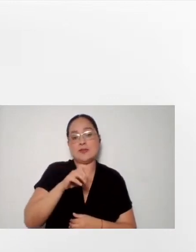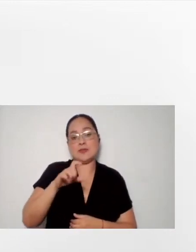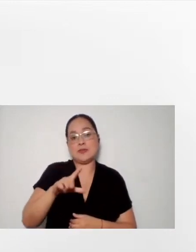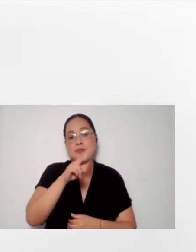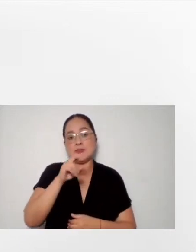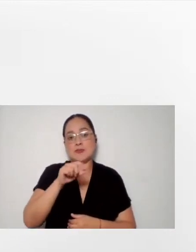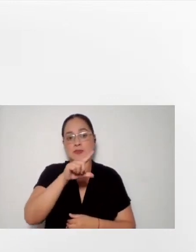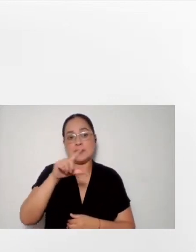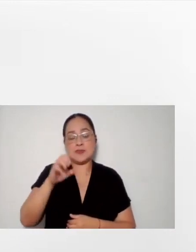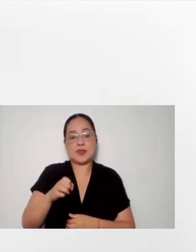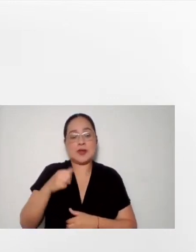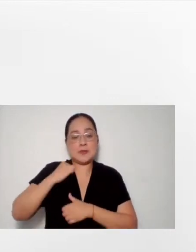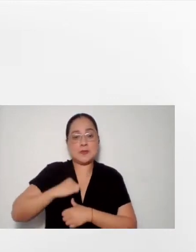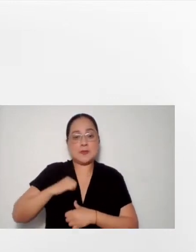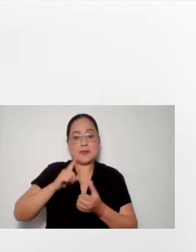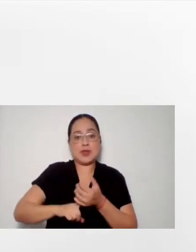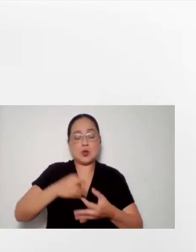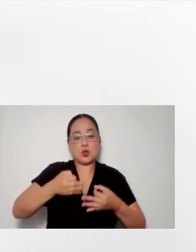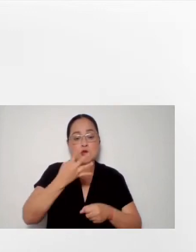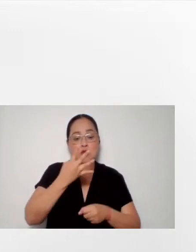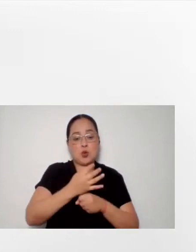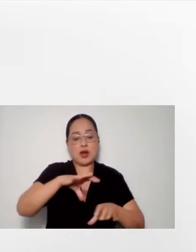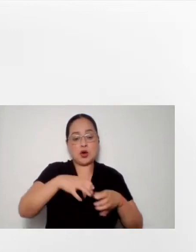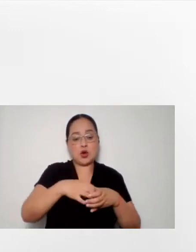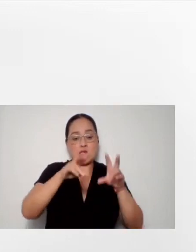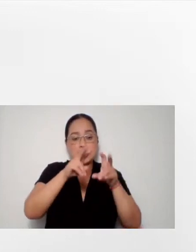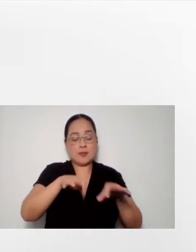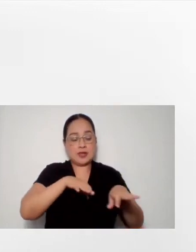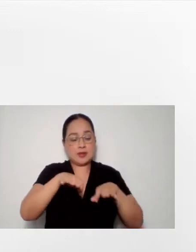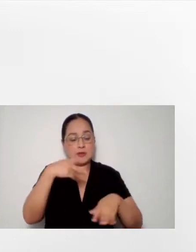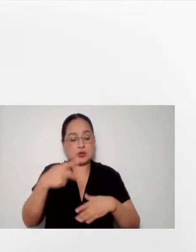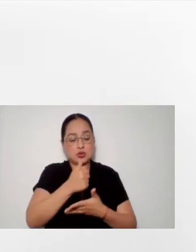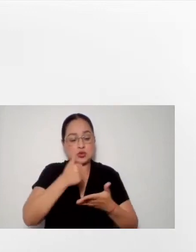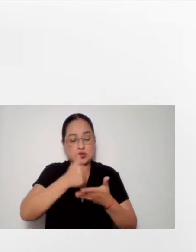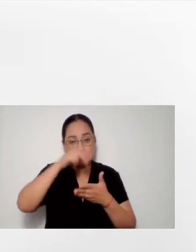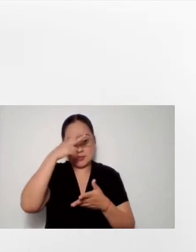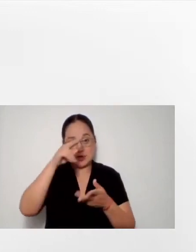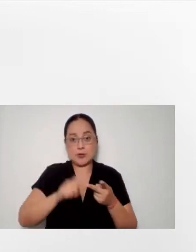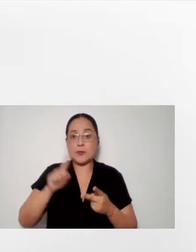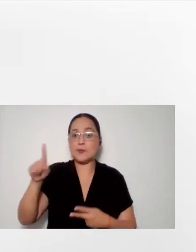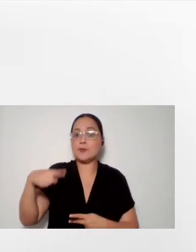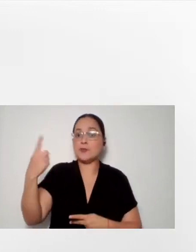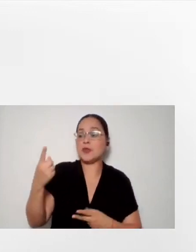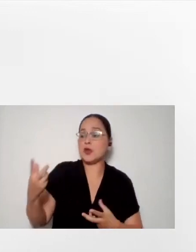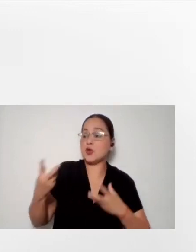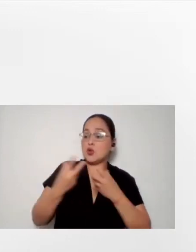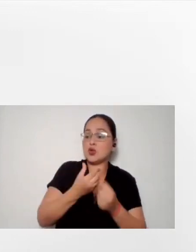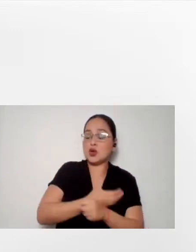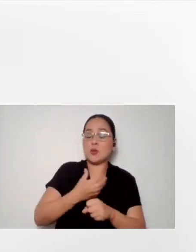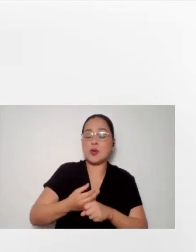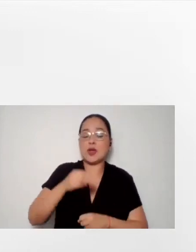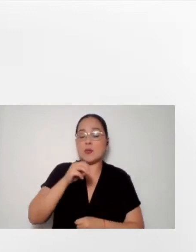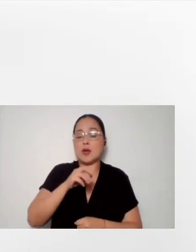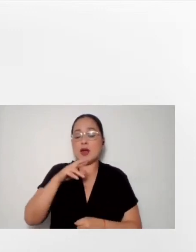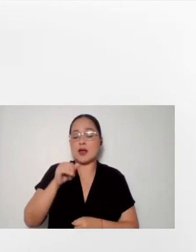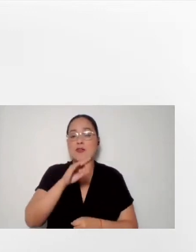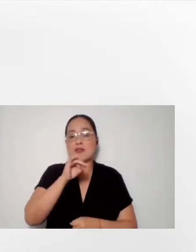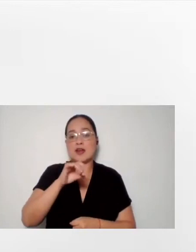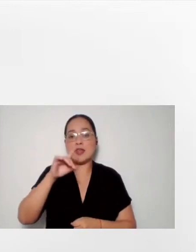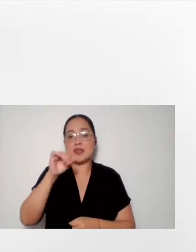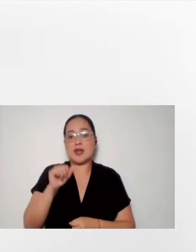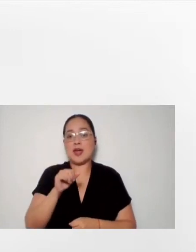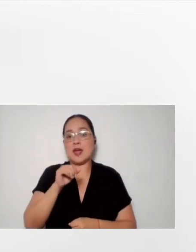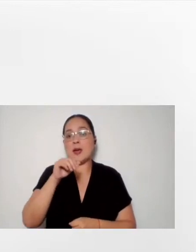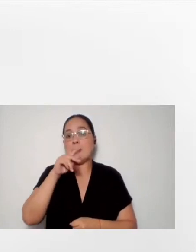Cuarto de Distrito en materia de trabajo en la Ciudad de México. Y por otro lado, tenemos el gusto de contar con la presencia de María Fernanda Pincus